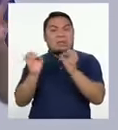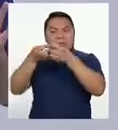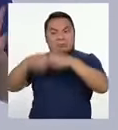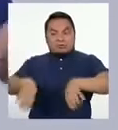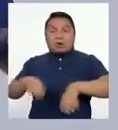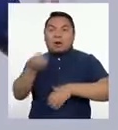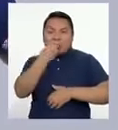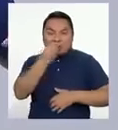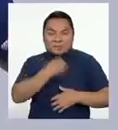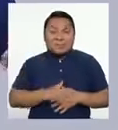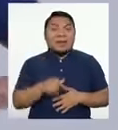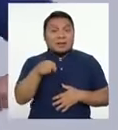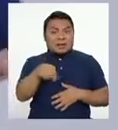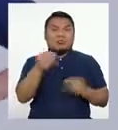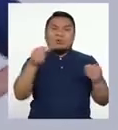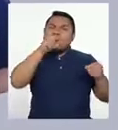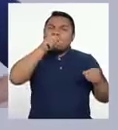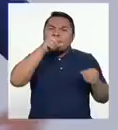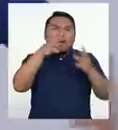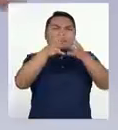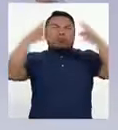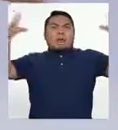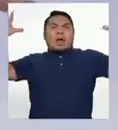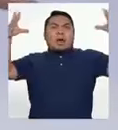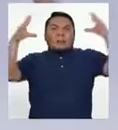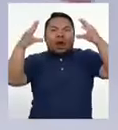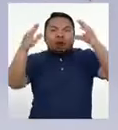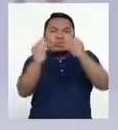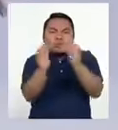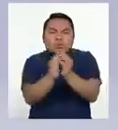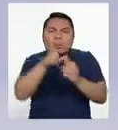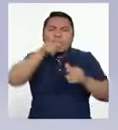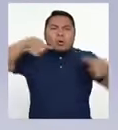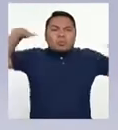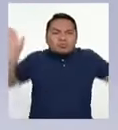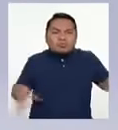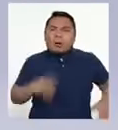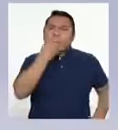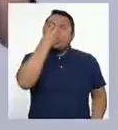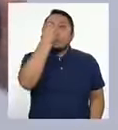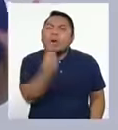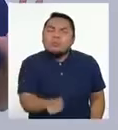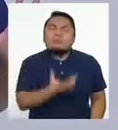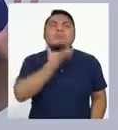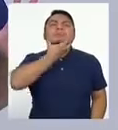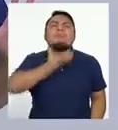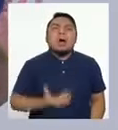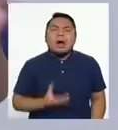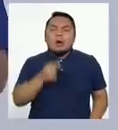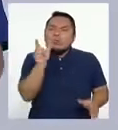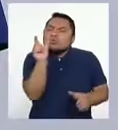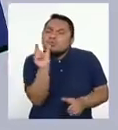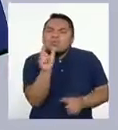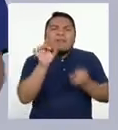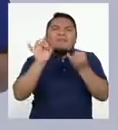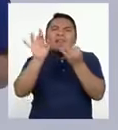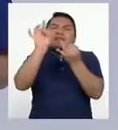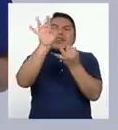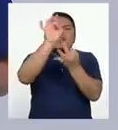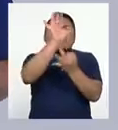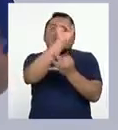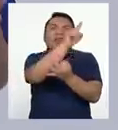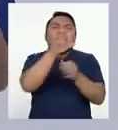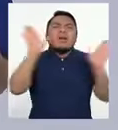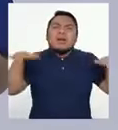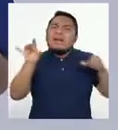una variedad de aves como el colibrí, las gallinas, el cóndor, las palomas y muchas más. Ellas